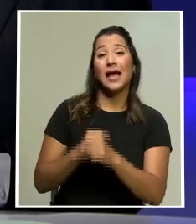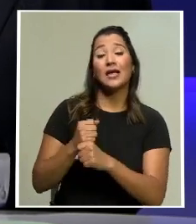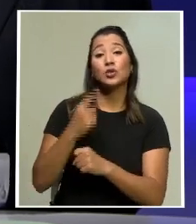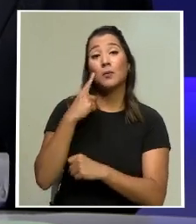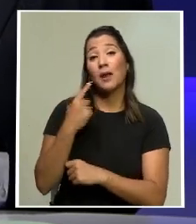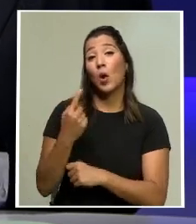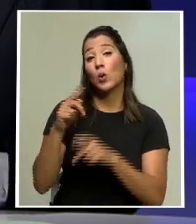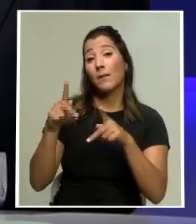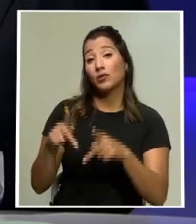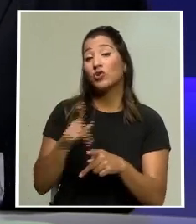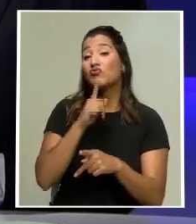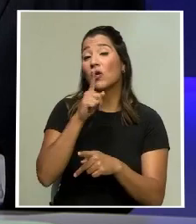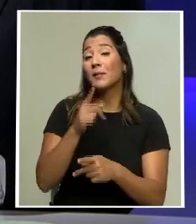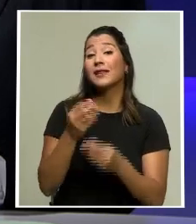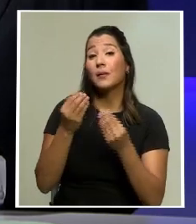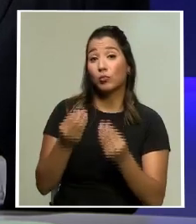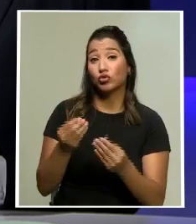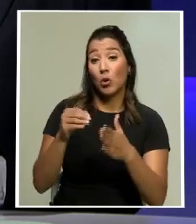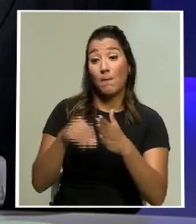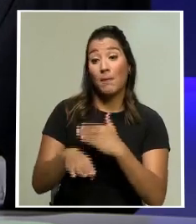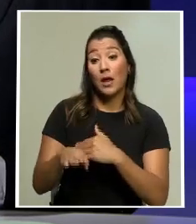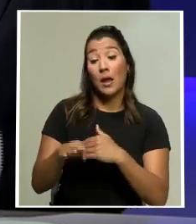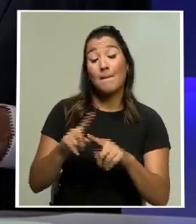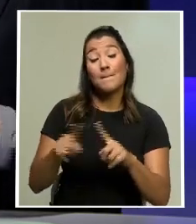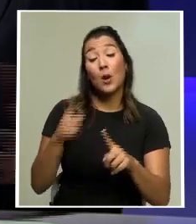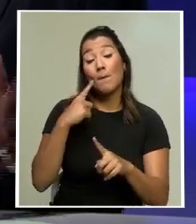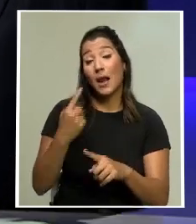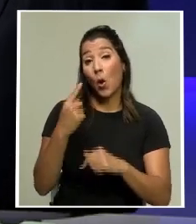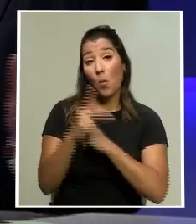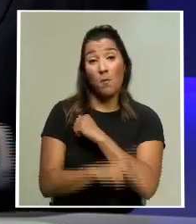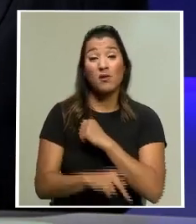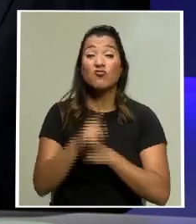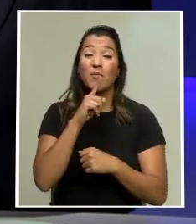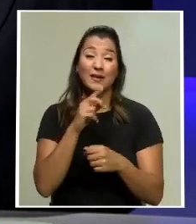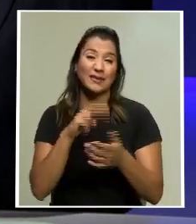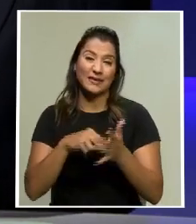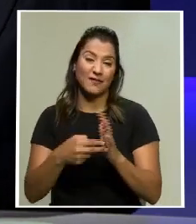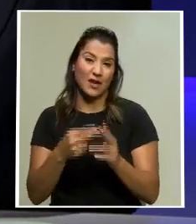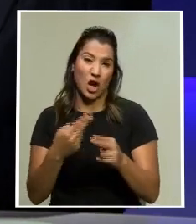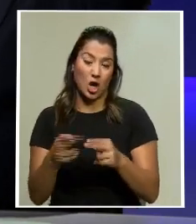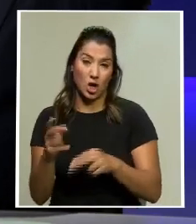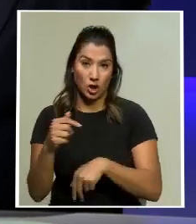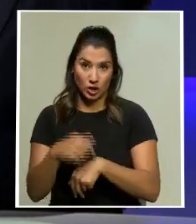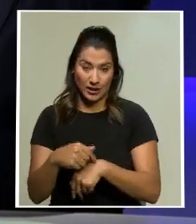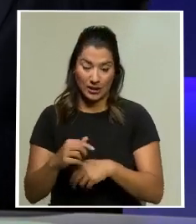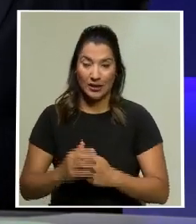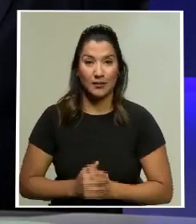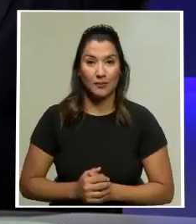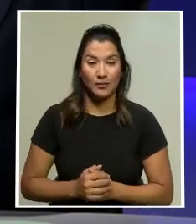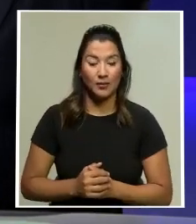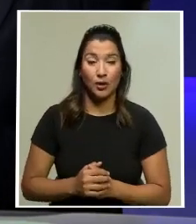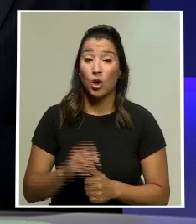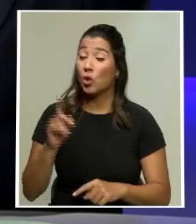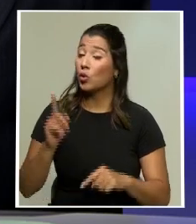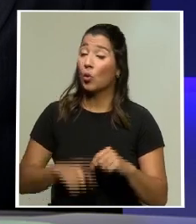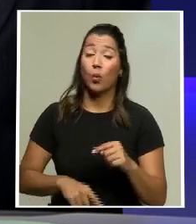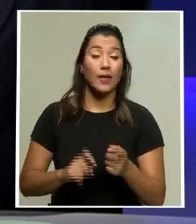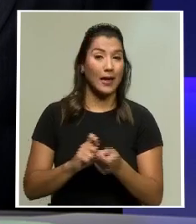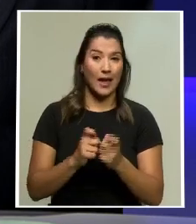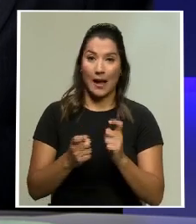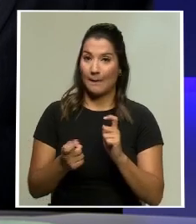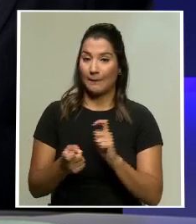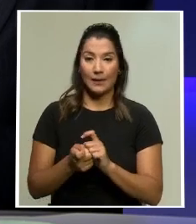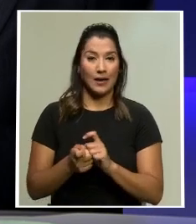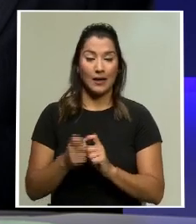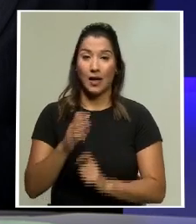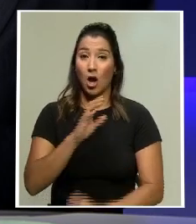muchos, en la vida de los países eso es muy breve. No se puede cambiar las